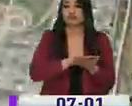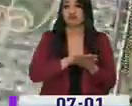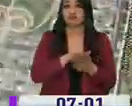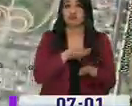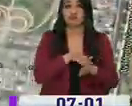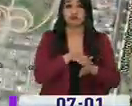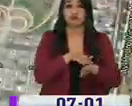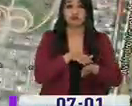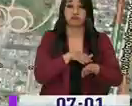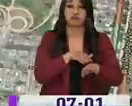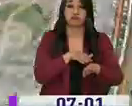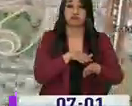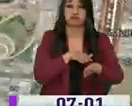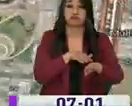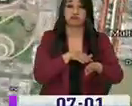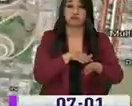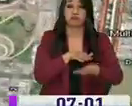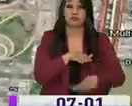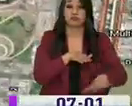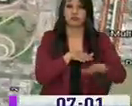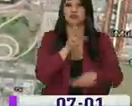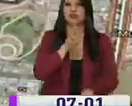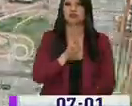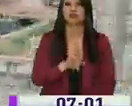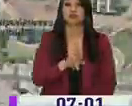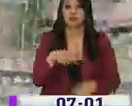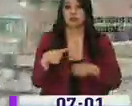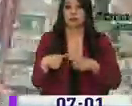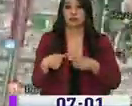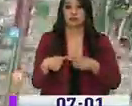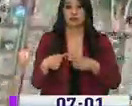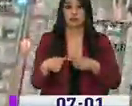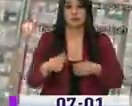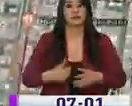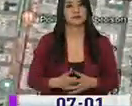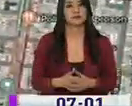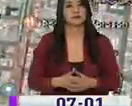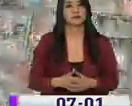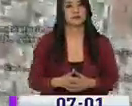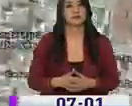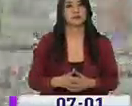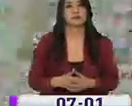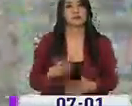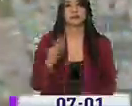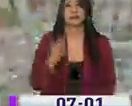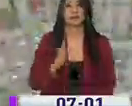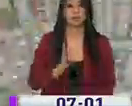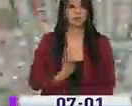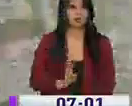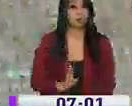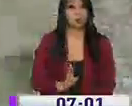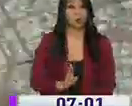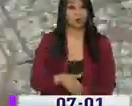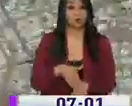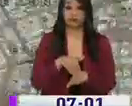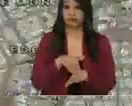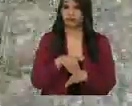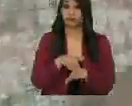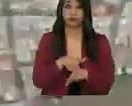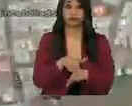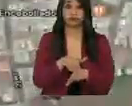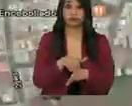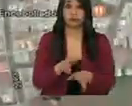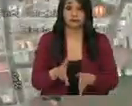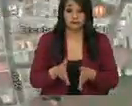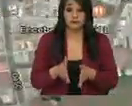divisar gran parte del sur de Quito, donde pues desde muy al sur, el tráfico está muy pesado. Esta vía